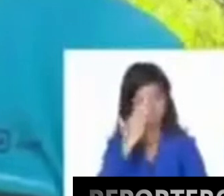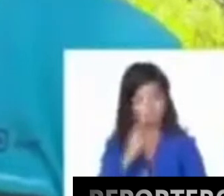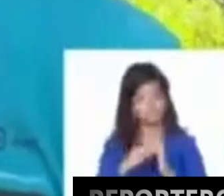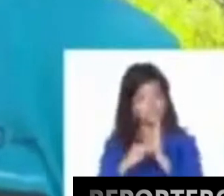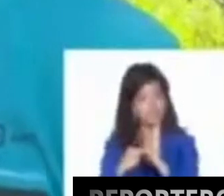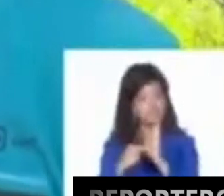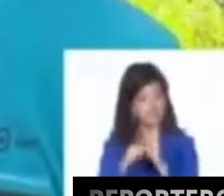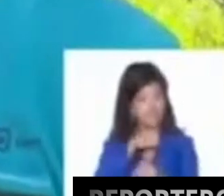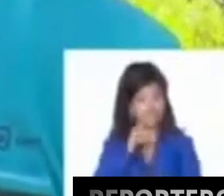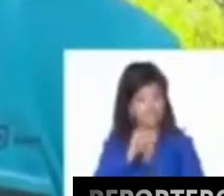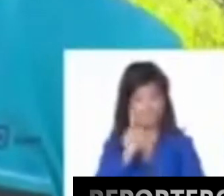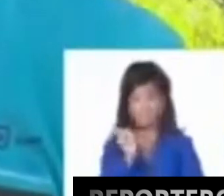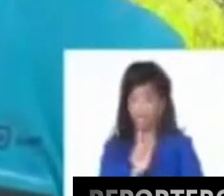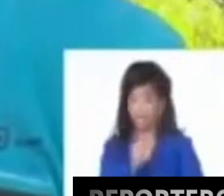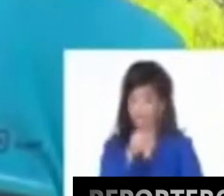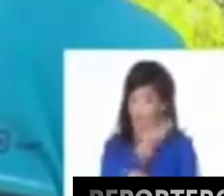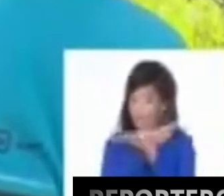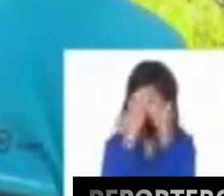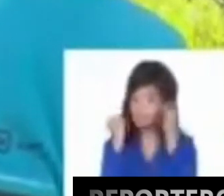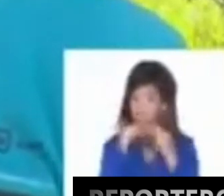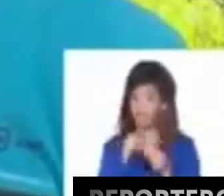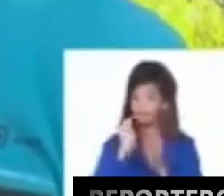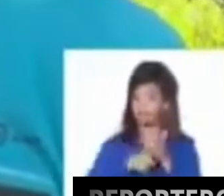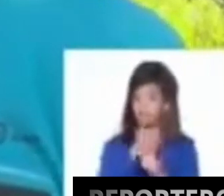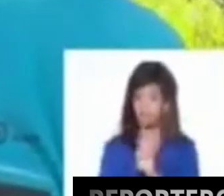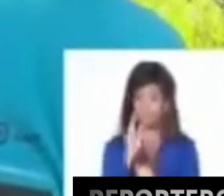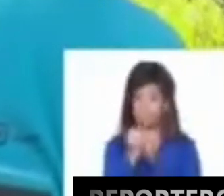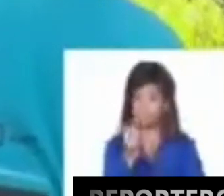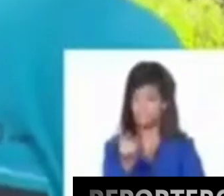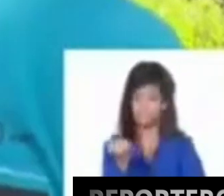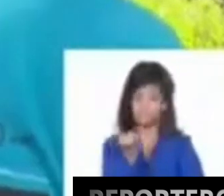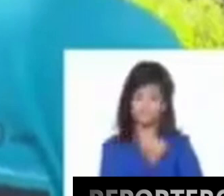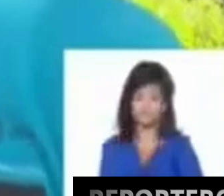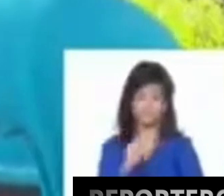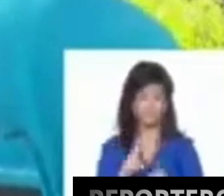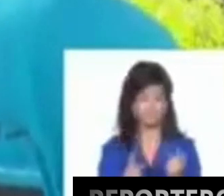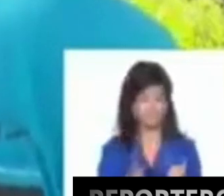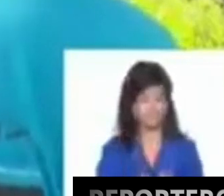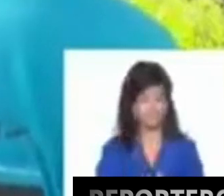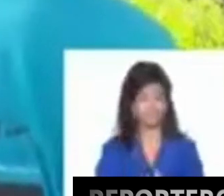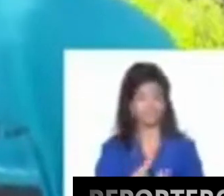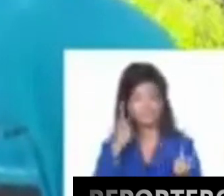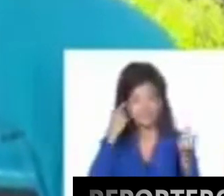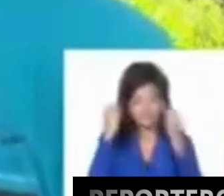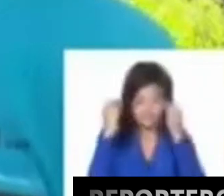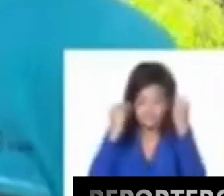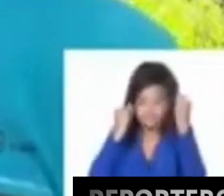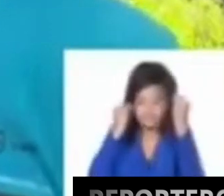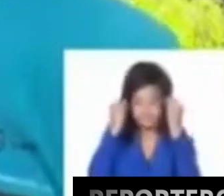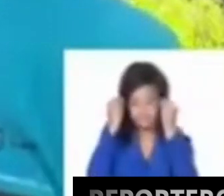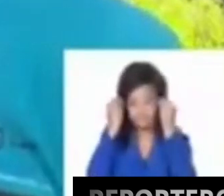ayudaron, le dijeron que no, que olvidara eso, que no tenía necesidad de irse de aquí. Y recapacitó de que él tenía que, era para un fines